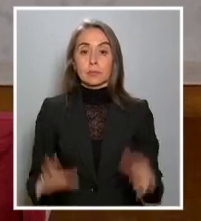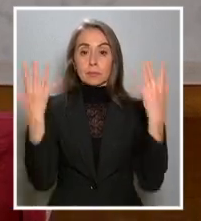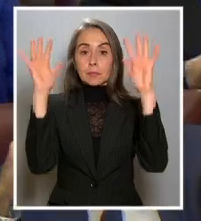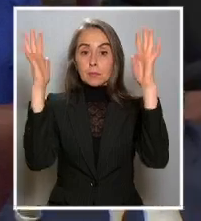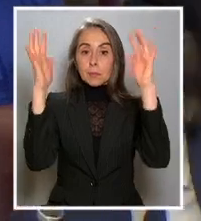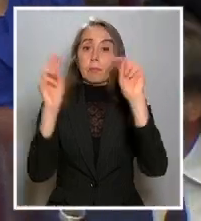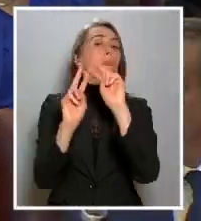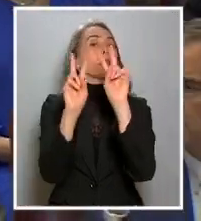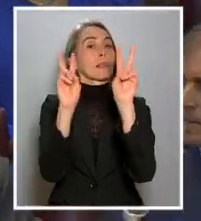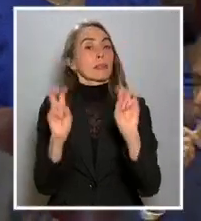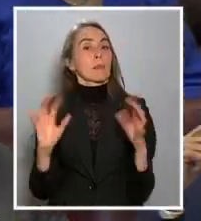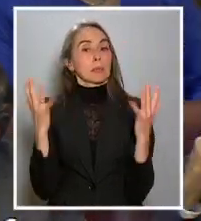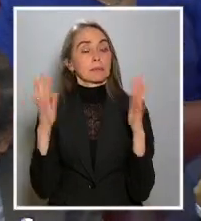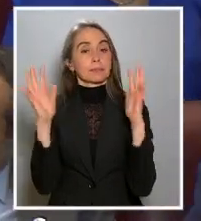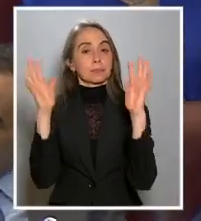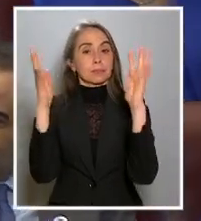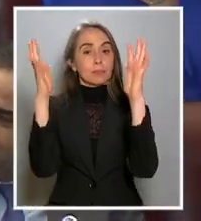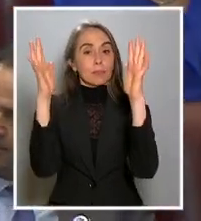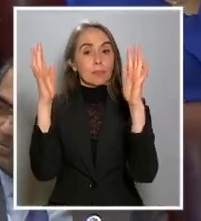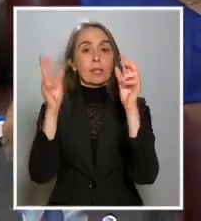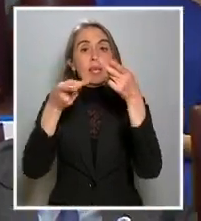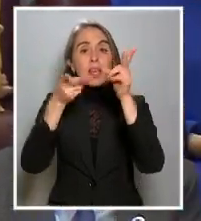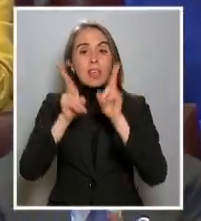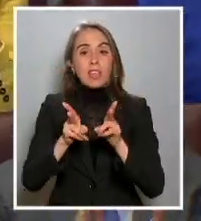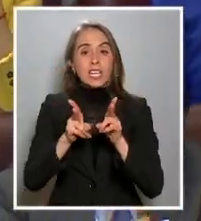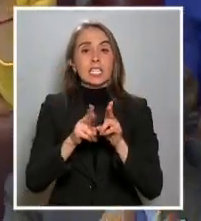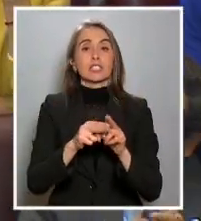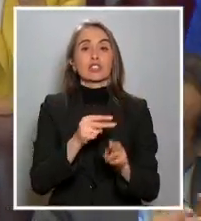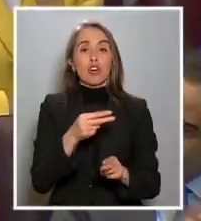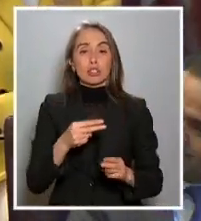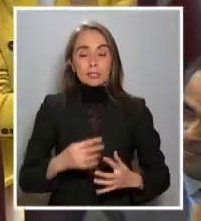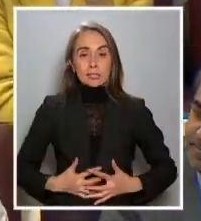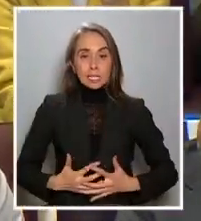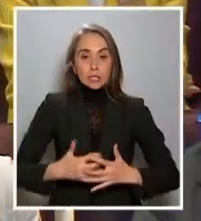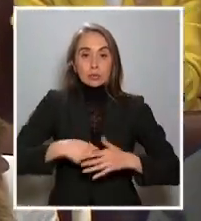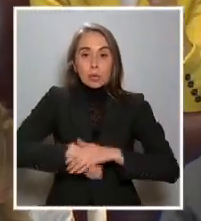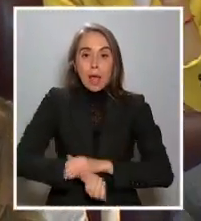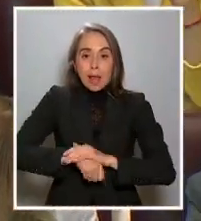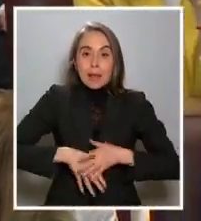En materia de derechos sexuales y reproductivos,